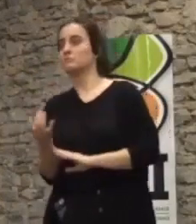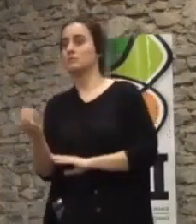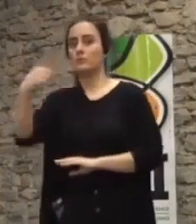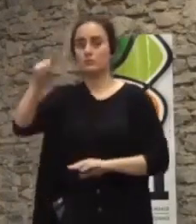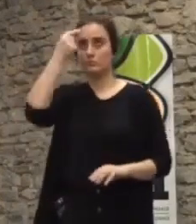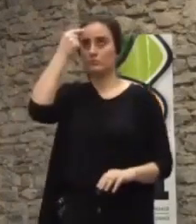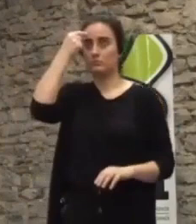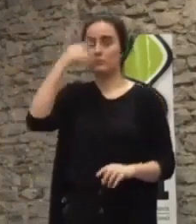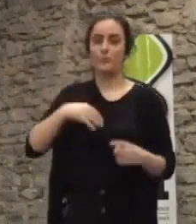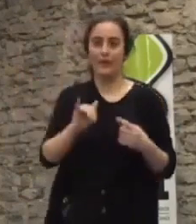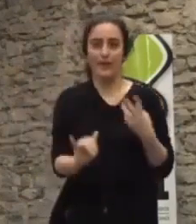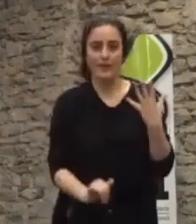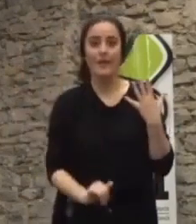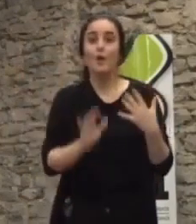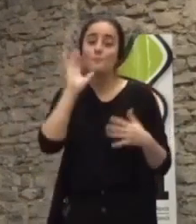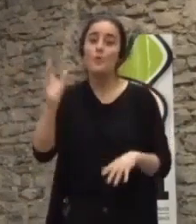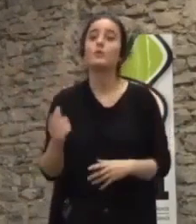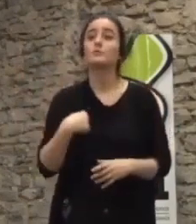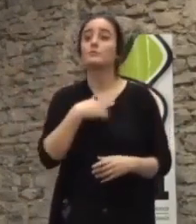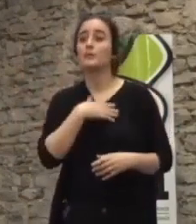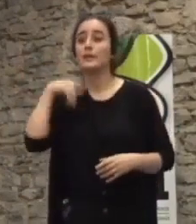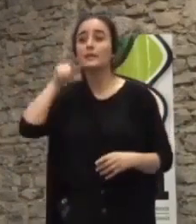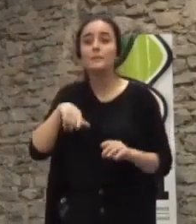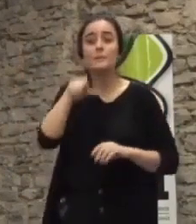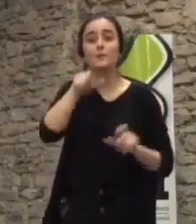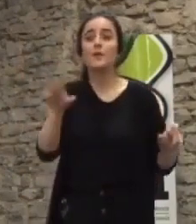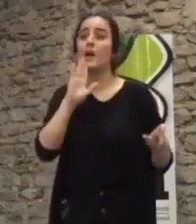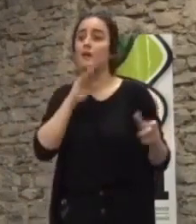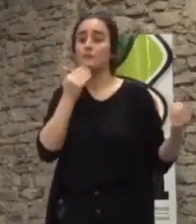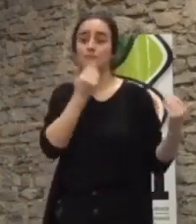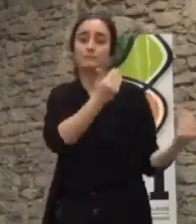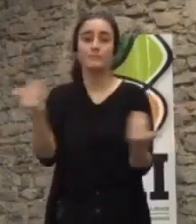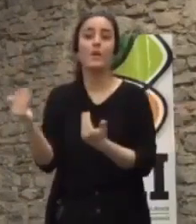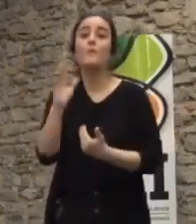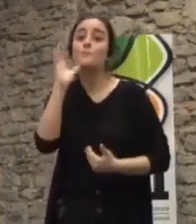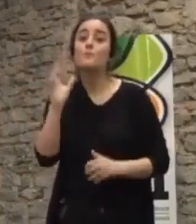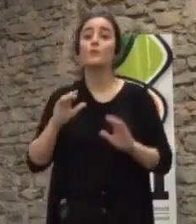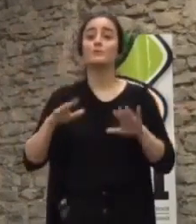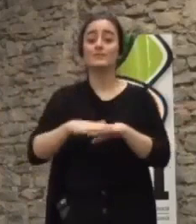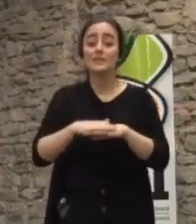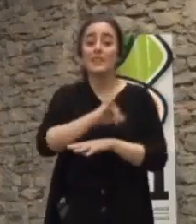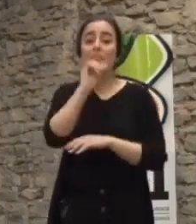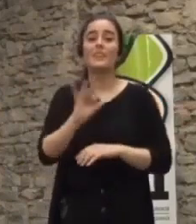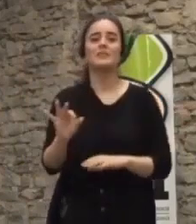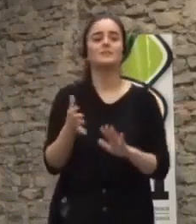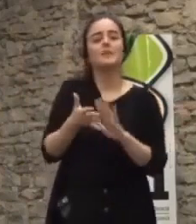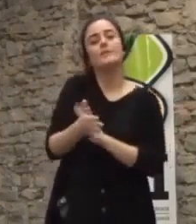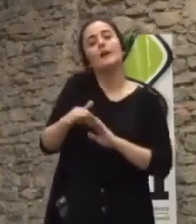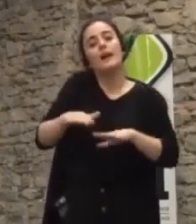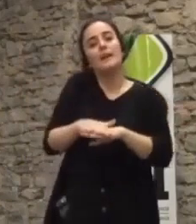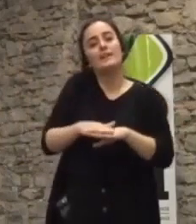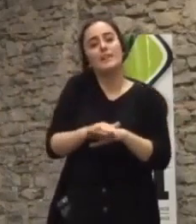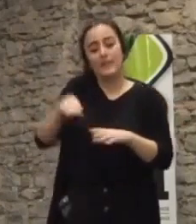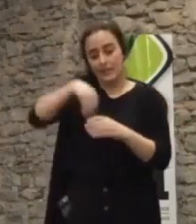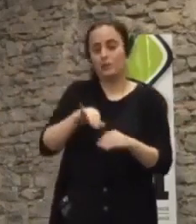están viniendo a la cabeza, ¿no? Entonces, quería agradecer a estas personas porque las rezas es una red realmente de